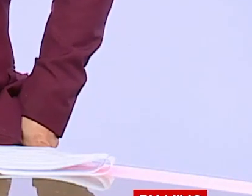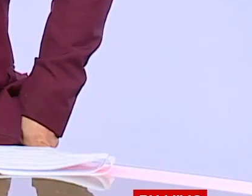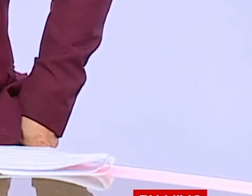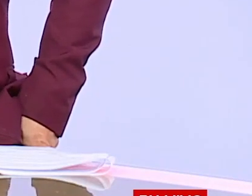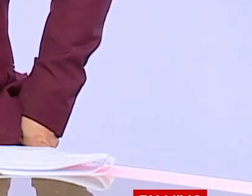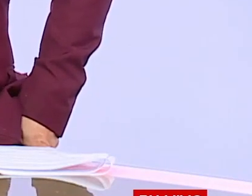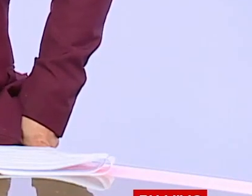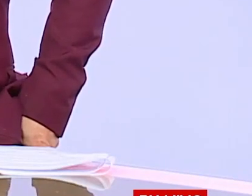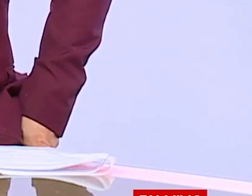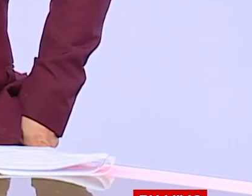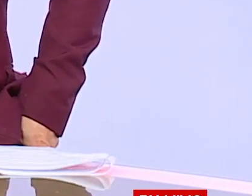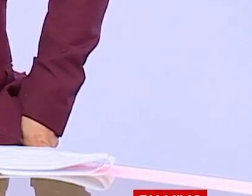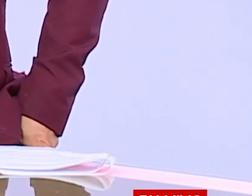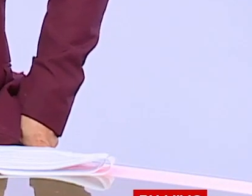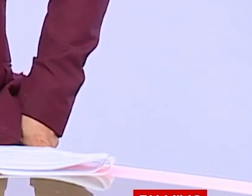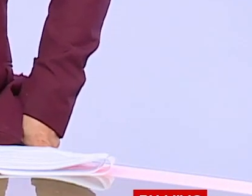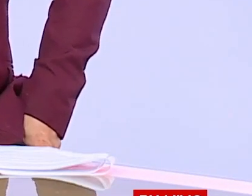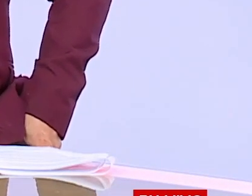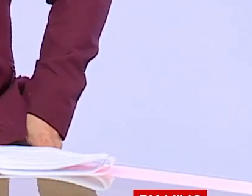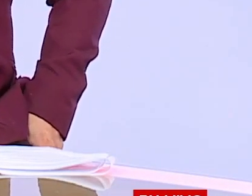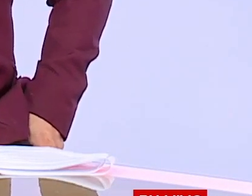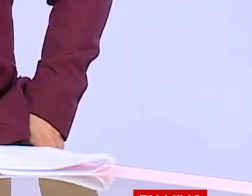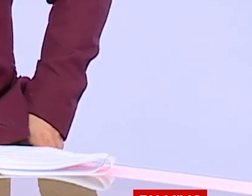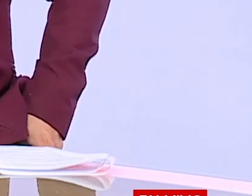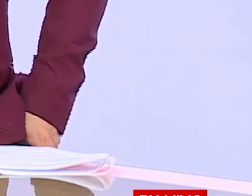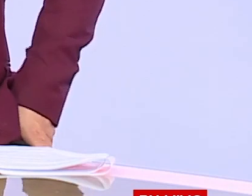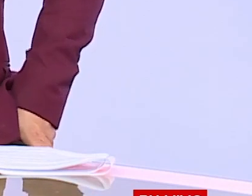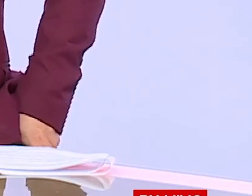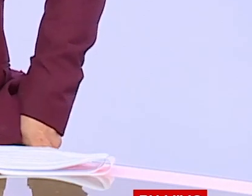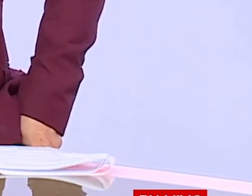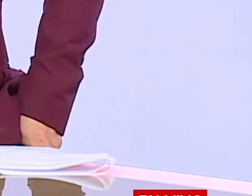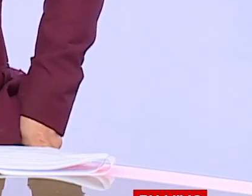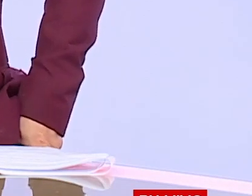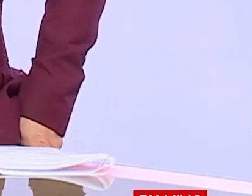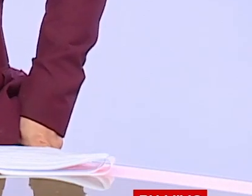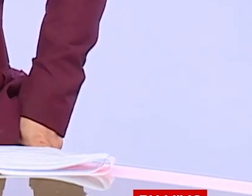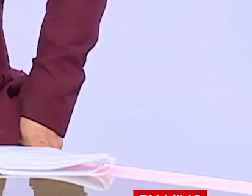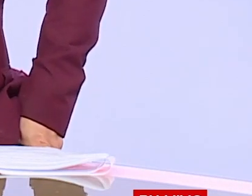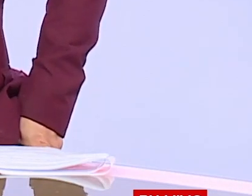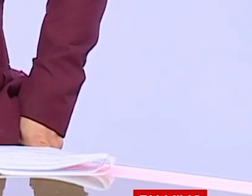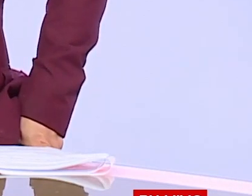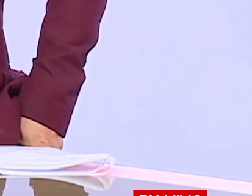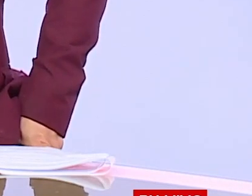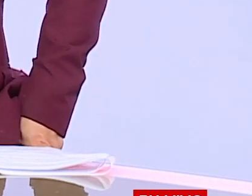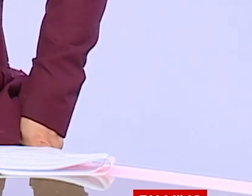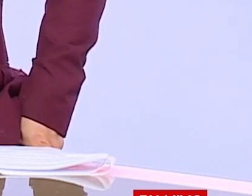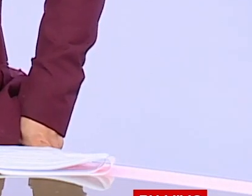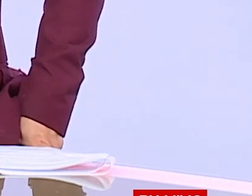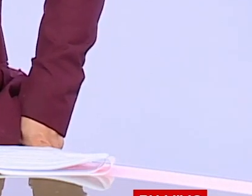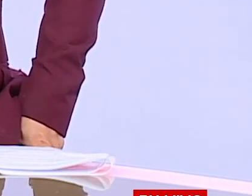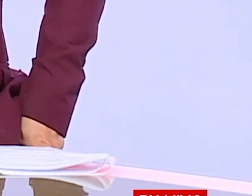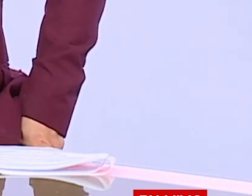Popular declina a su candidatura a la primera vicepresidencia del Parlamento para que honre la memoria de Hernando Guerra.